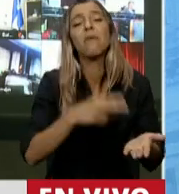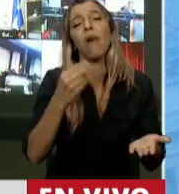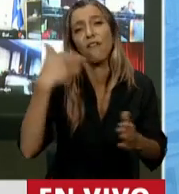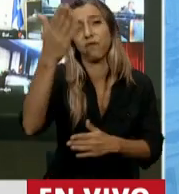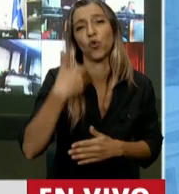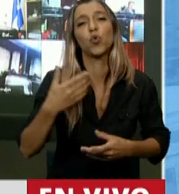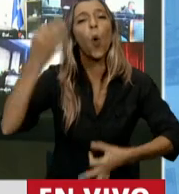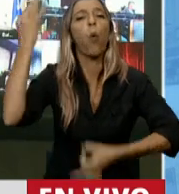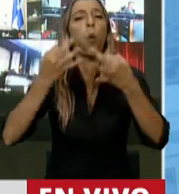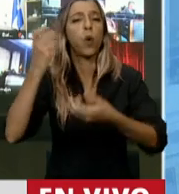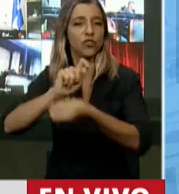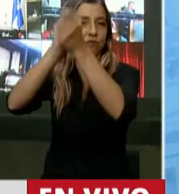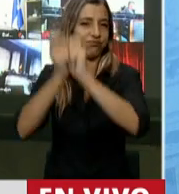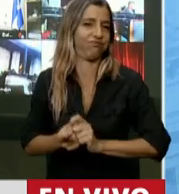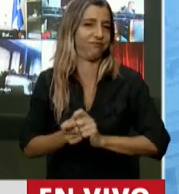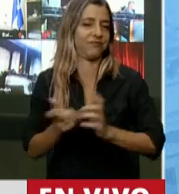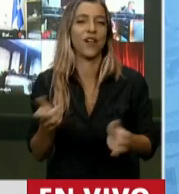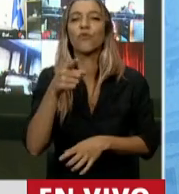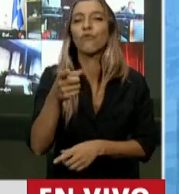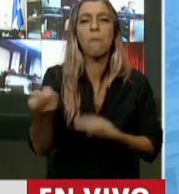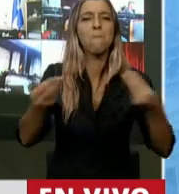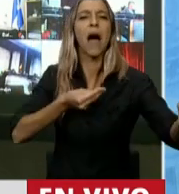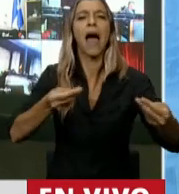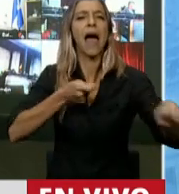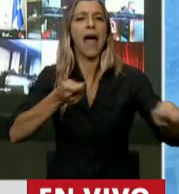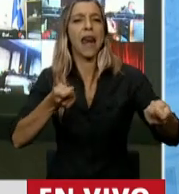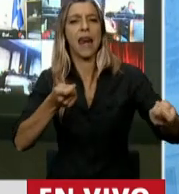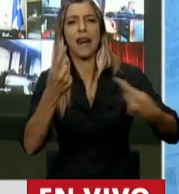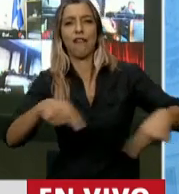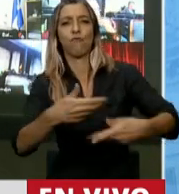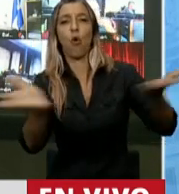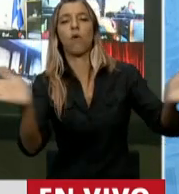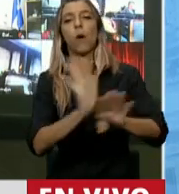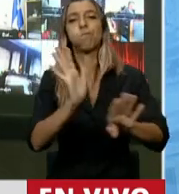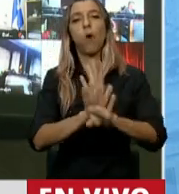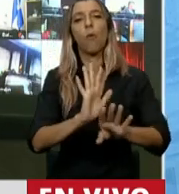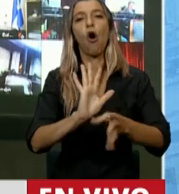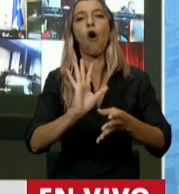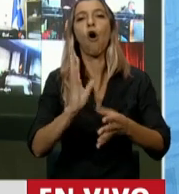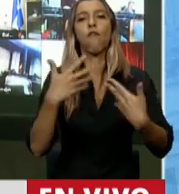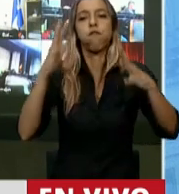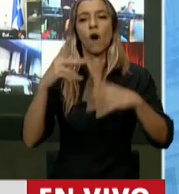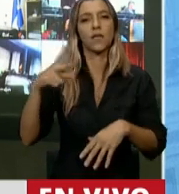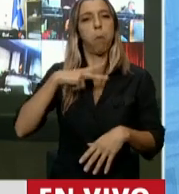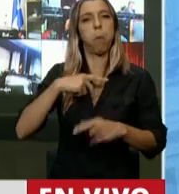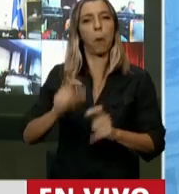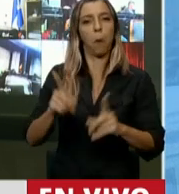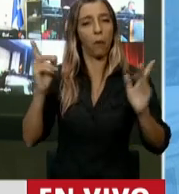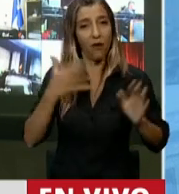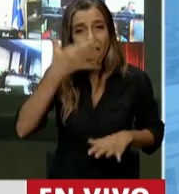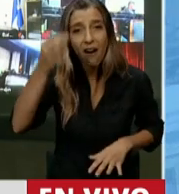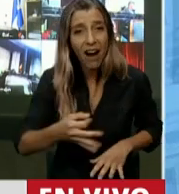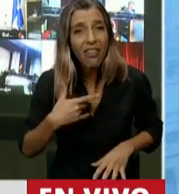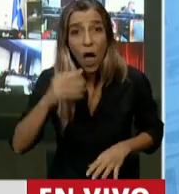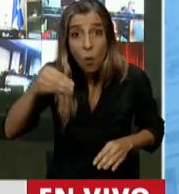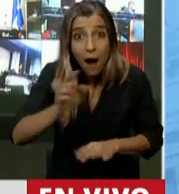judicial. Manejan los recursos públicos como una alcancía privada y no les da abasto eso. Ahora